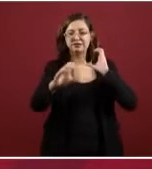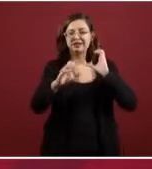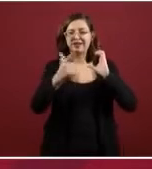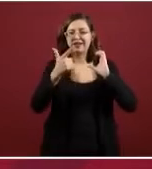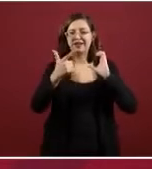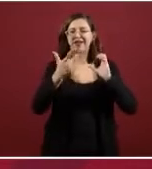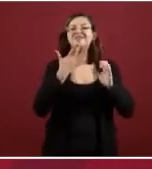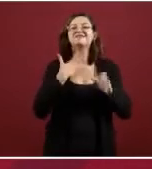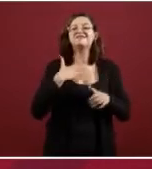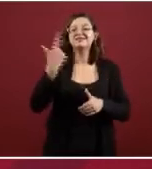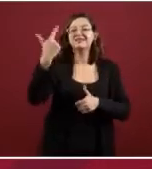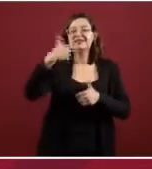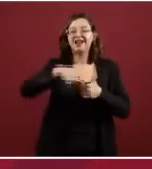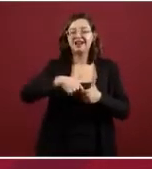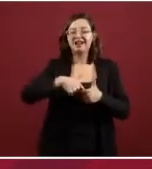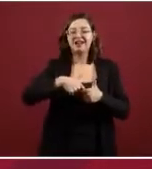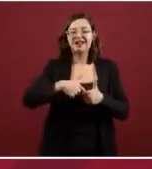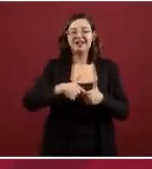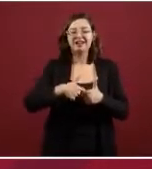ese lo hicieron pasar